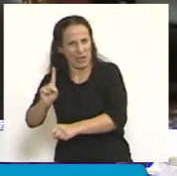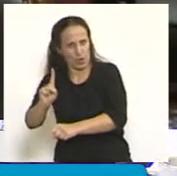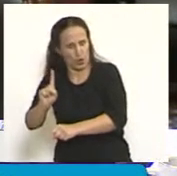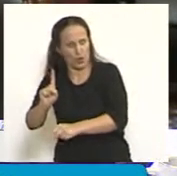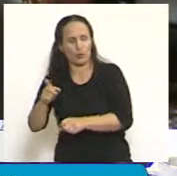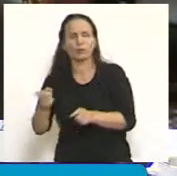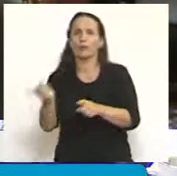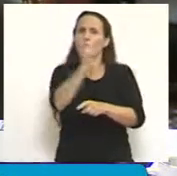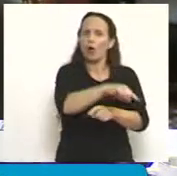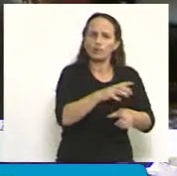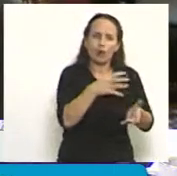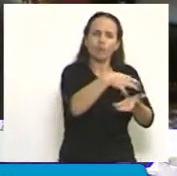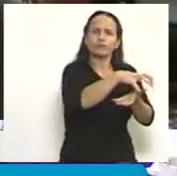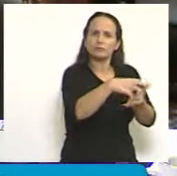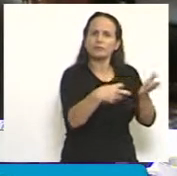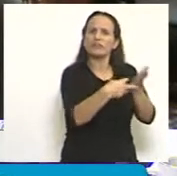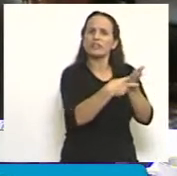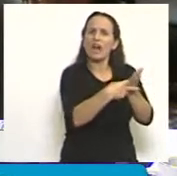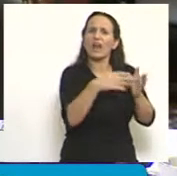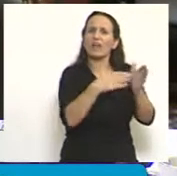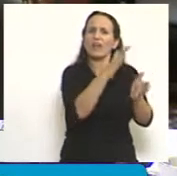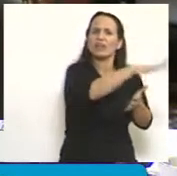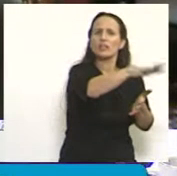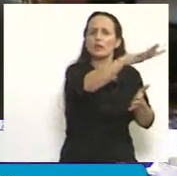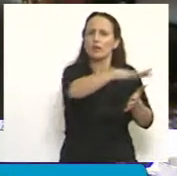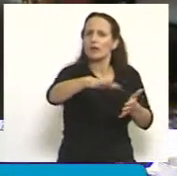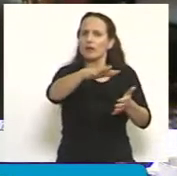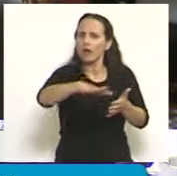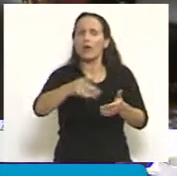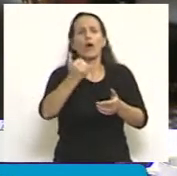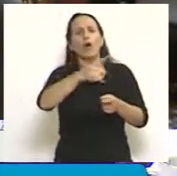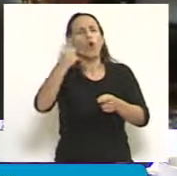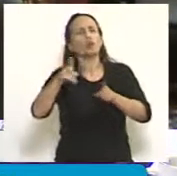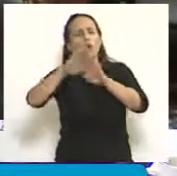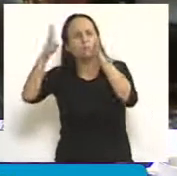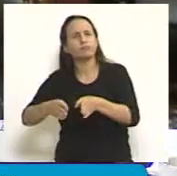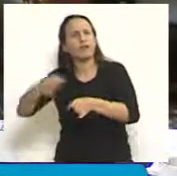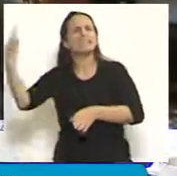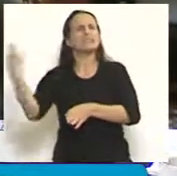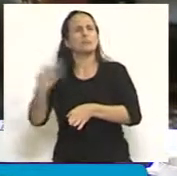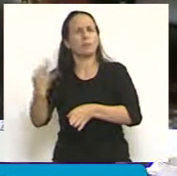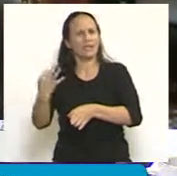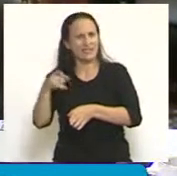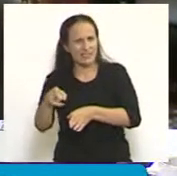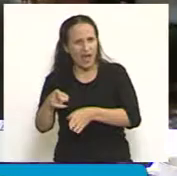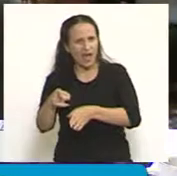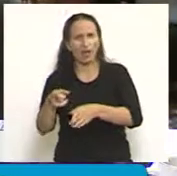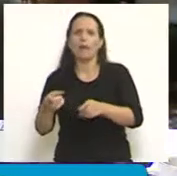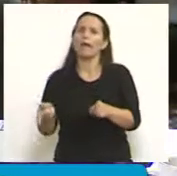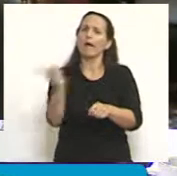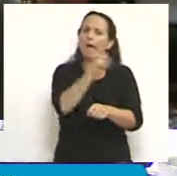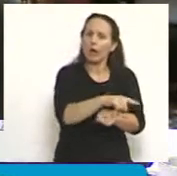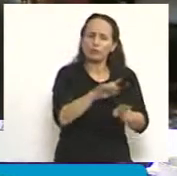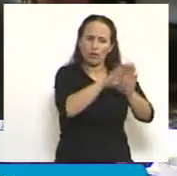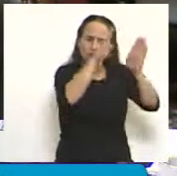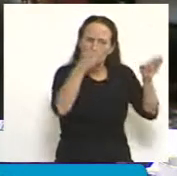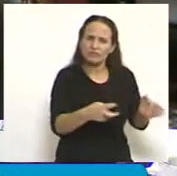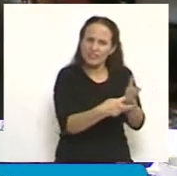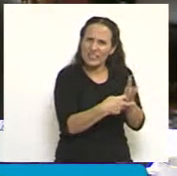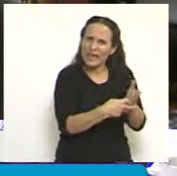94 le agrega al Procurador General, que en defensa de la Constitución dictaminaba en primer término,